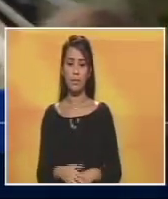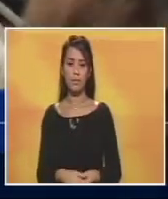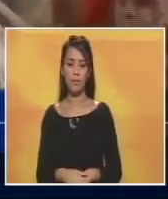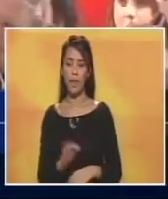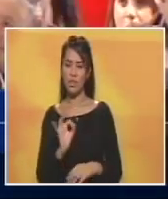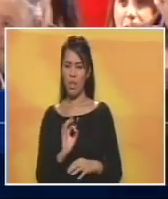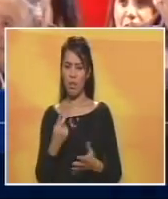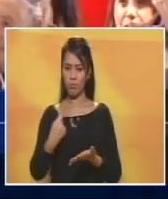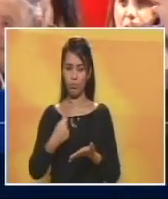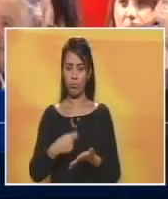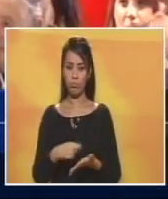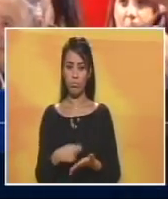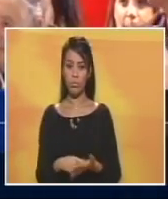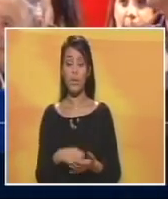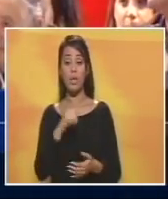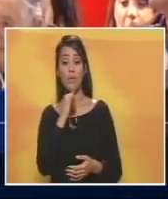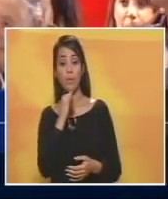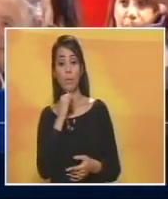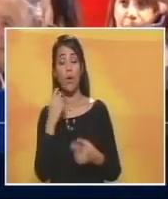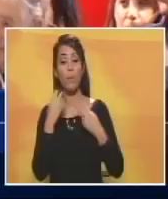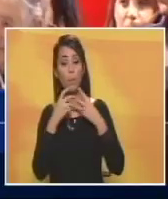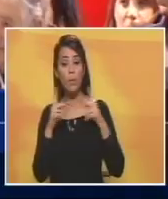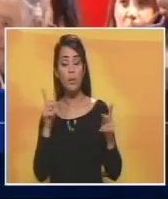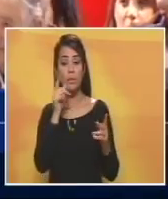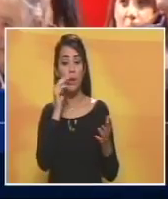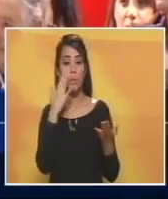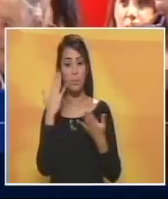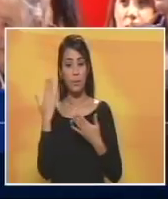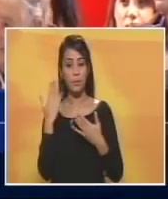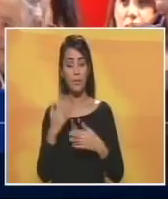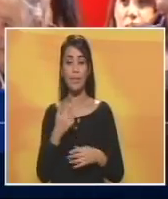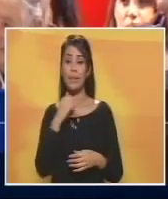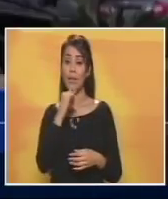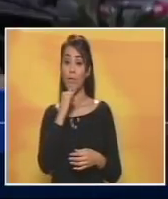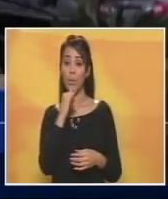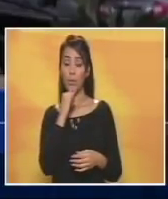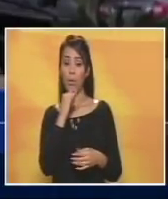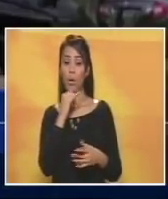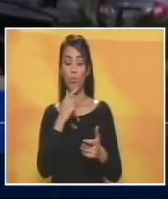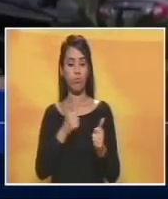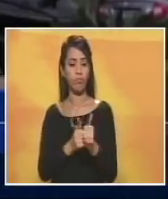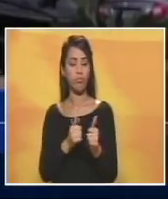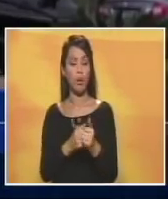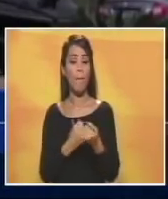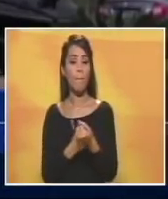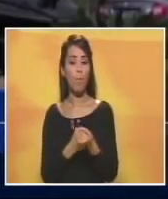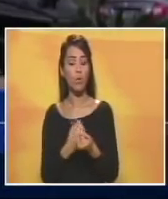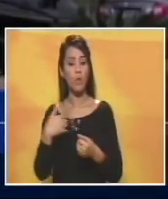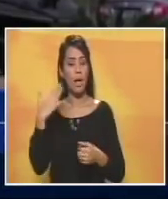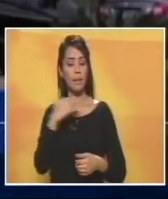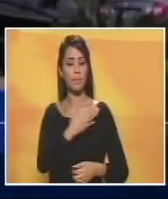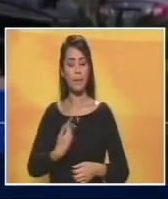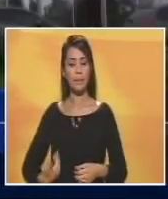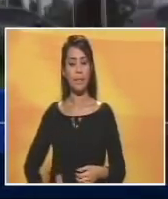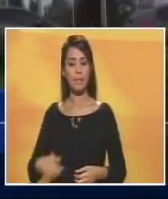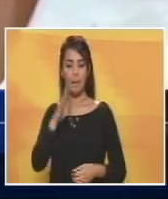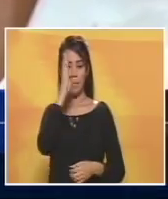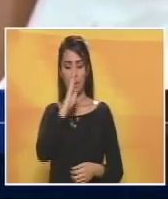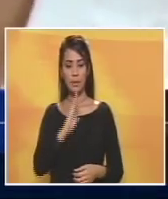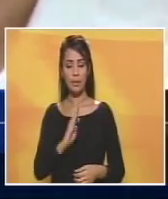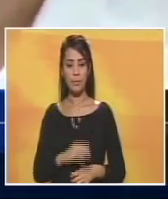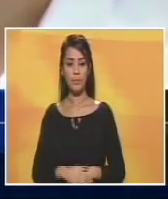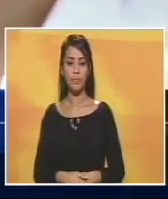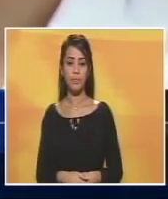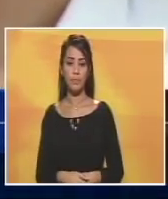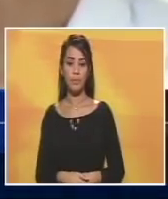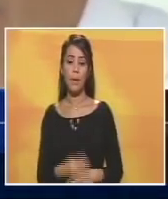forma, cuestionó las declaraciones del publicista Joao Santana, quien reiteró la intermediación del expresidente de Brasil, Luis Inácio Lula da